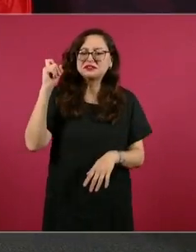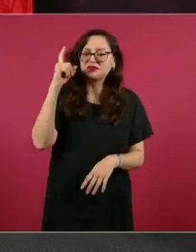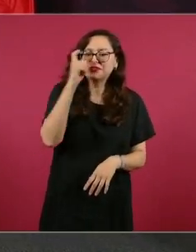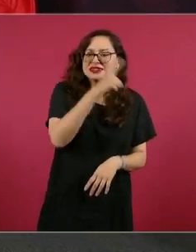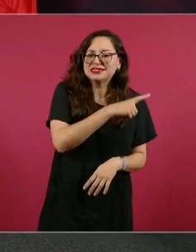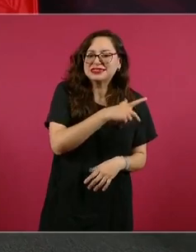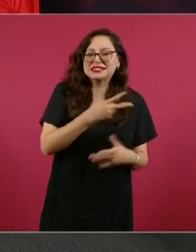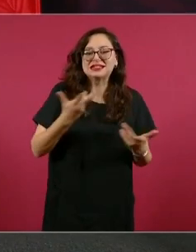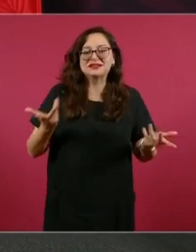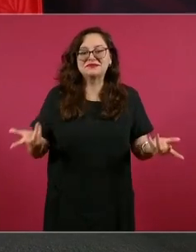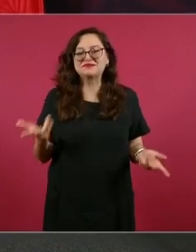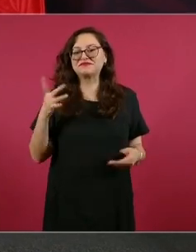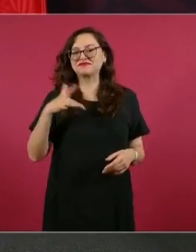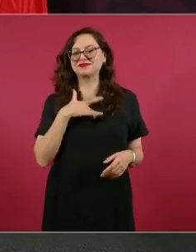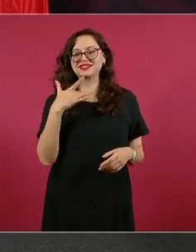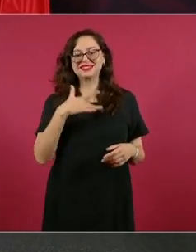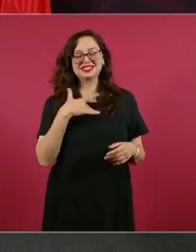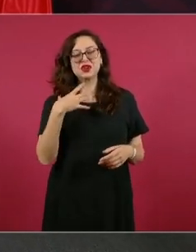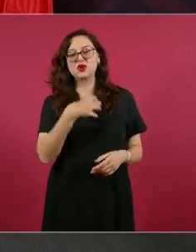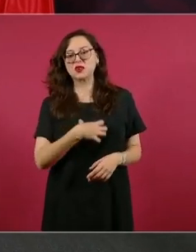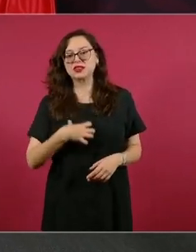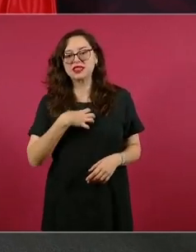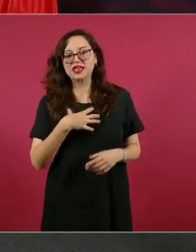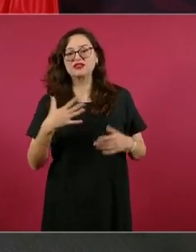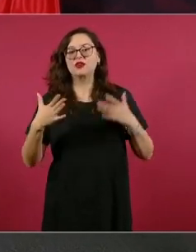de mucha satisfacción, de mucha alegría.